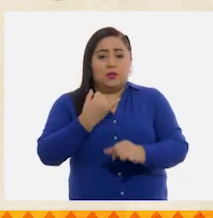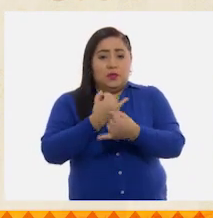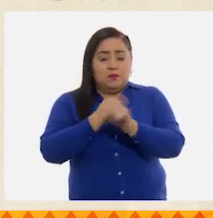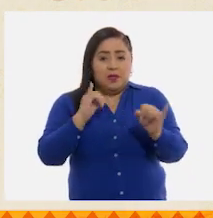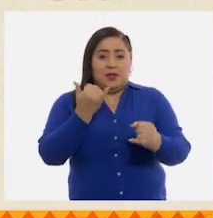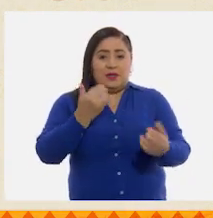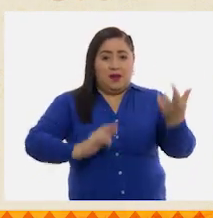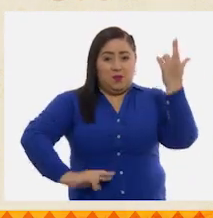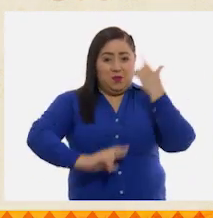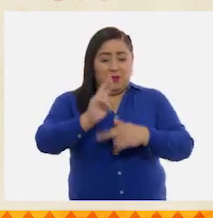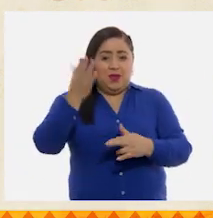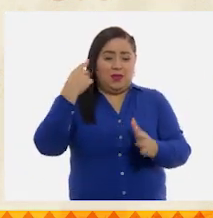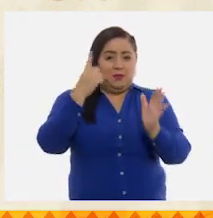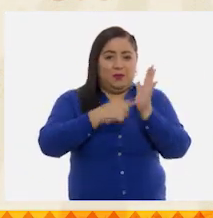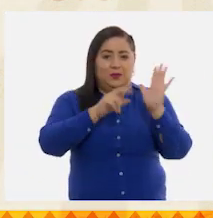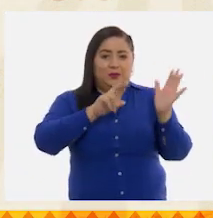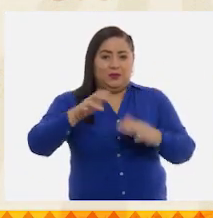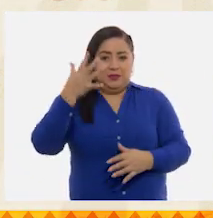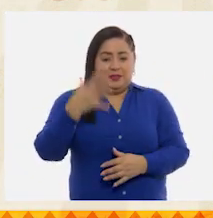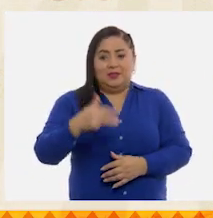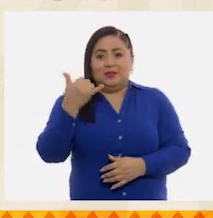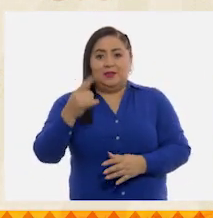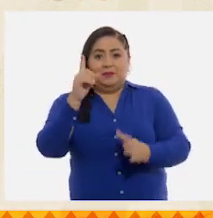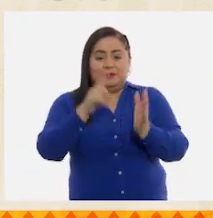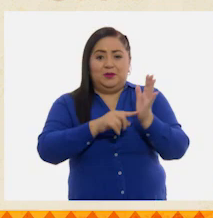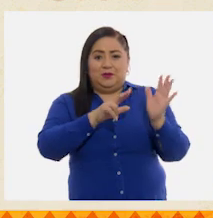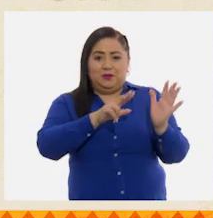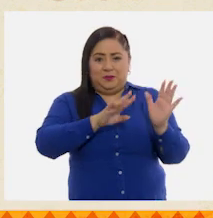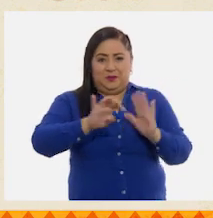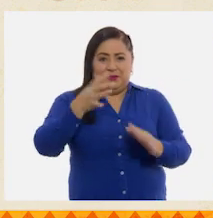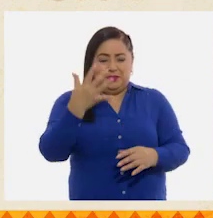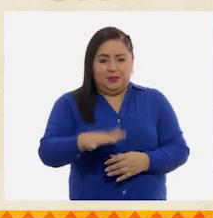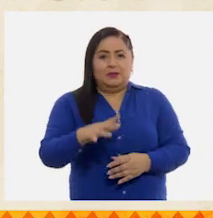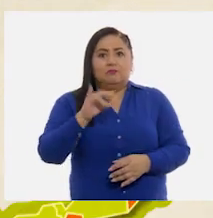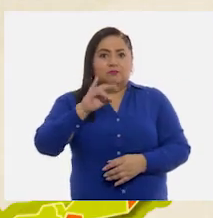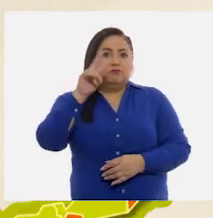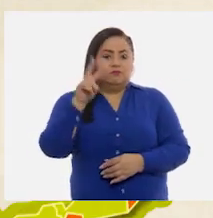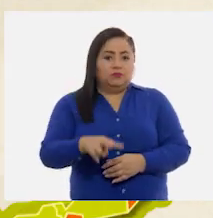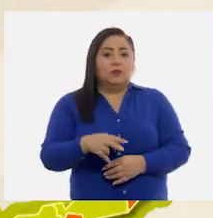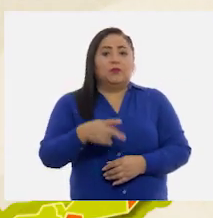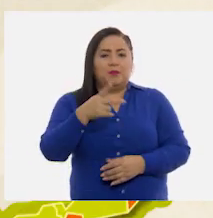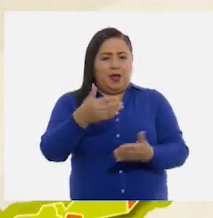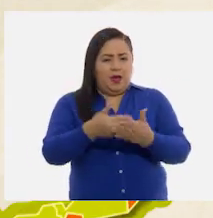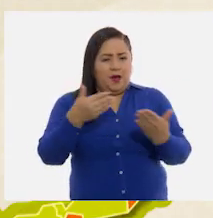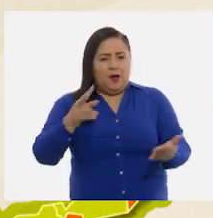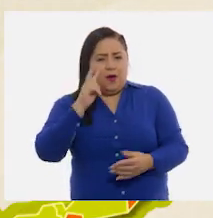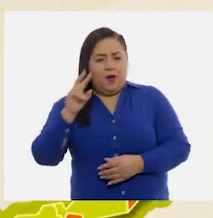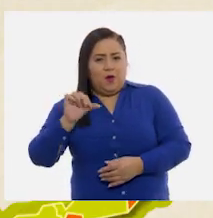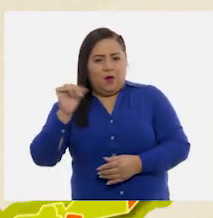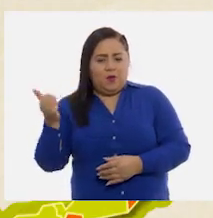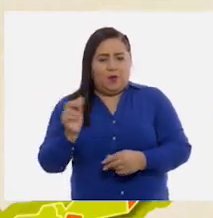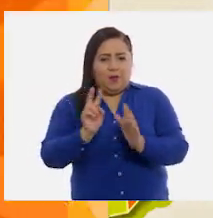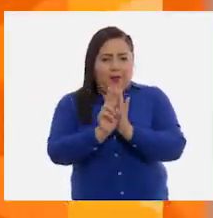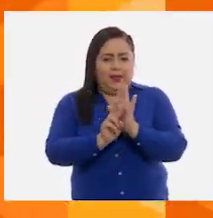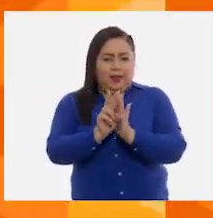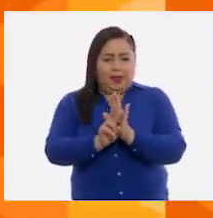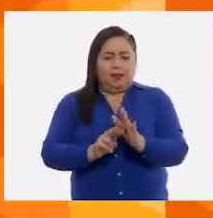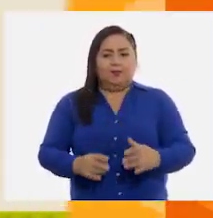y revolución de 1810 y 1910 respectivamente. Acompáñenme a ver el siguiente video.